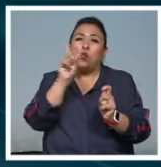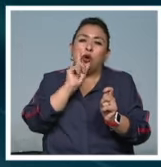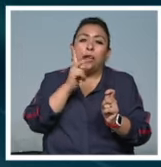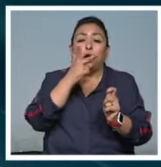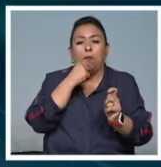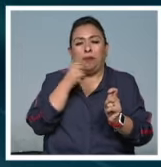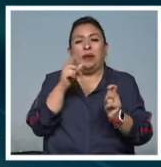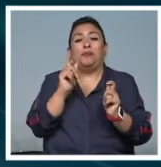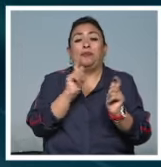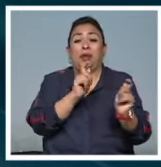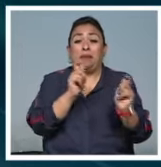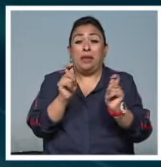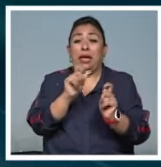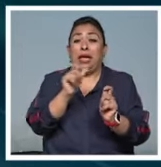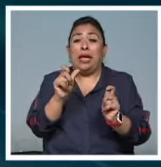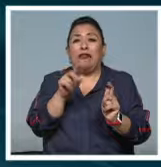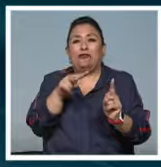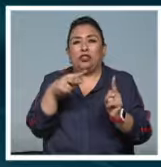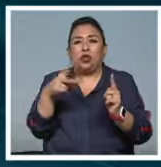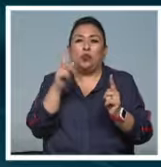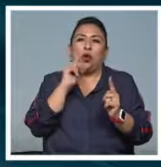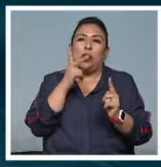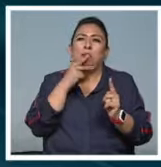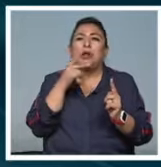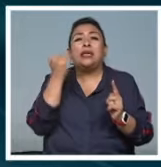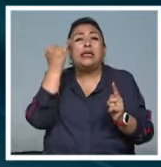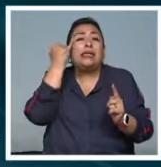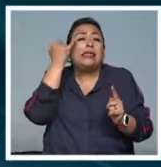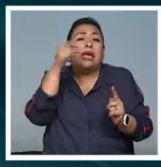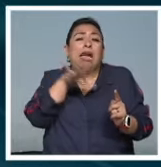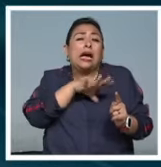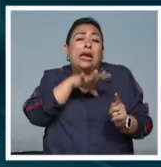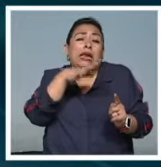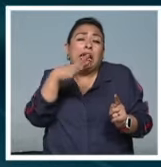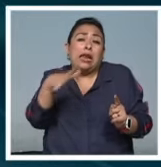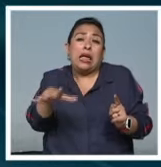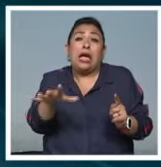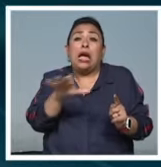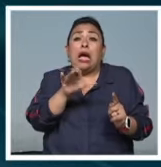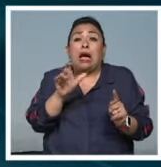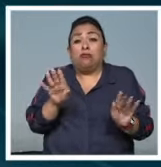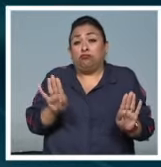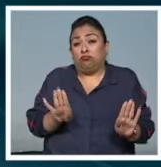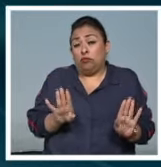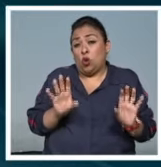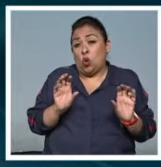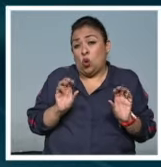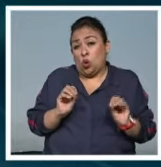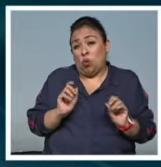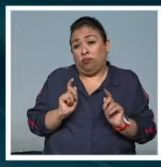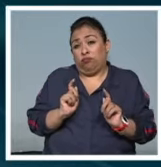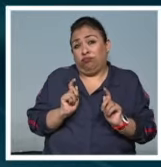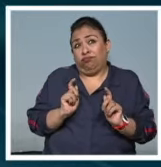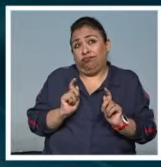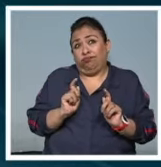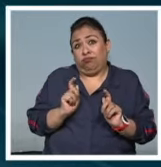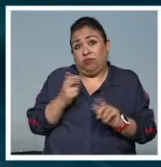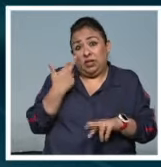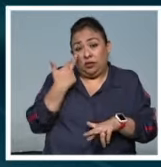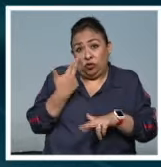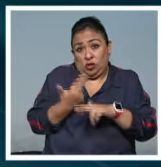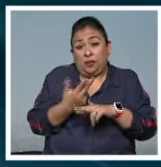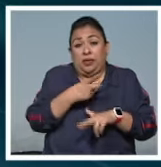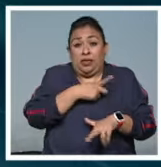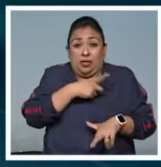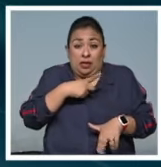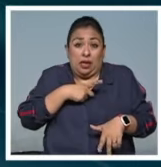de género es una visión generalizada o una idea preconcebida sobre los atributos o las características o los papeles que